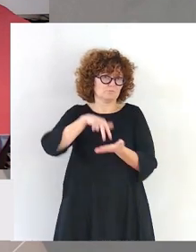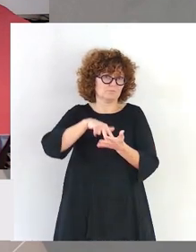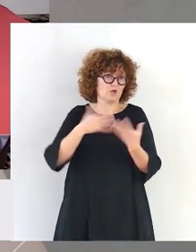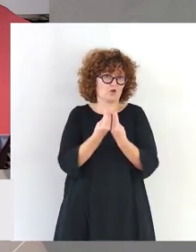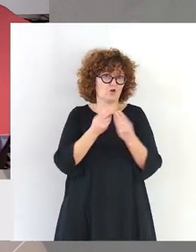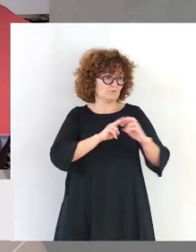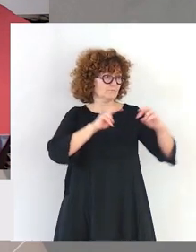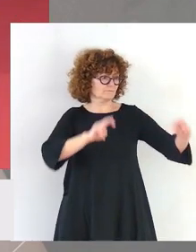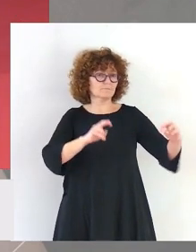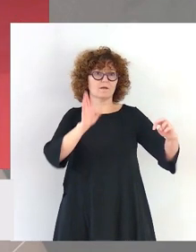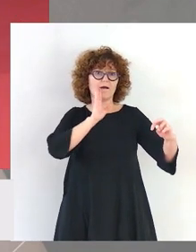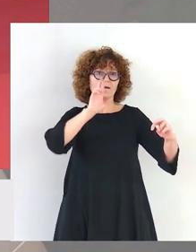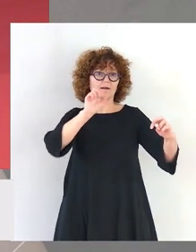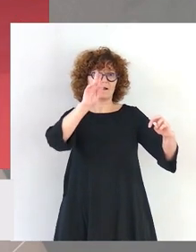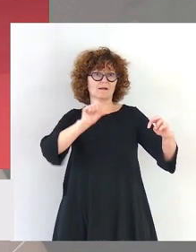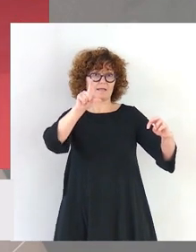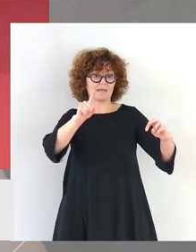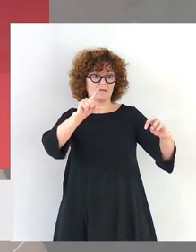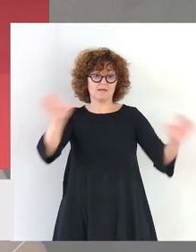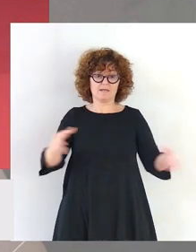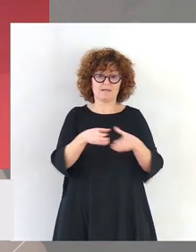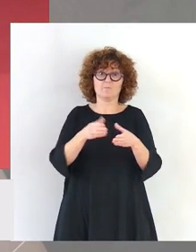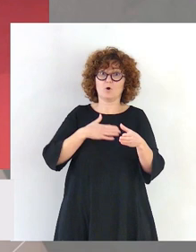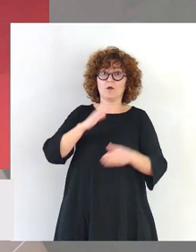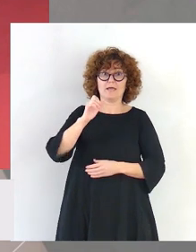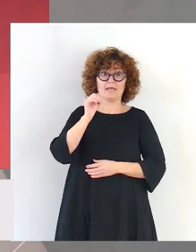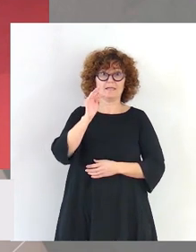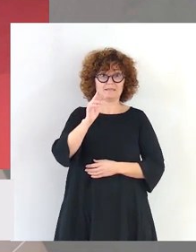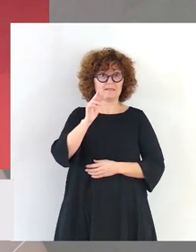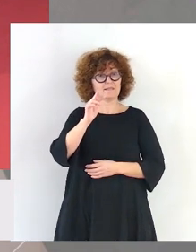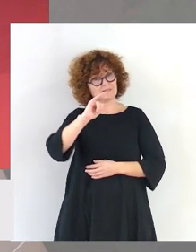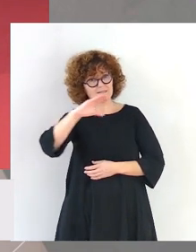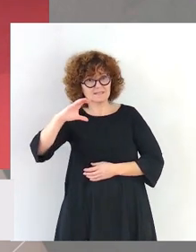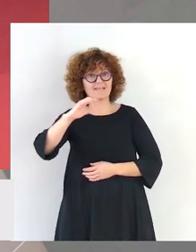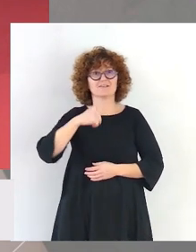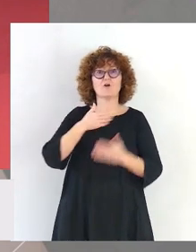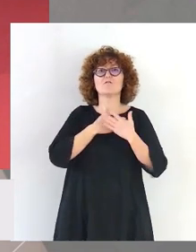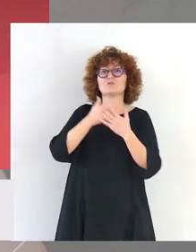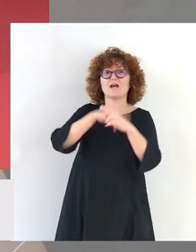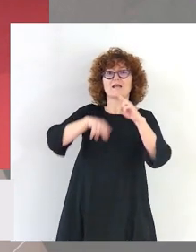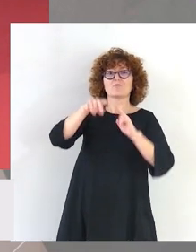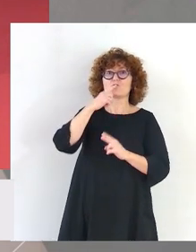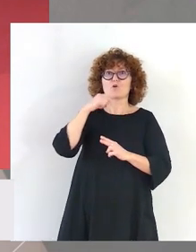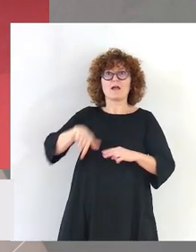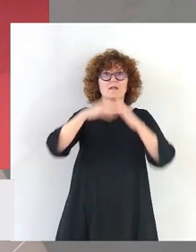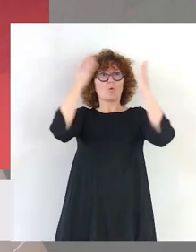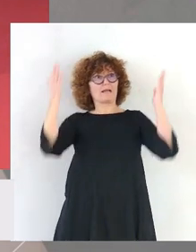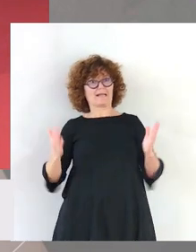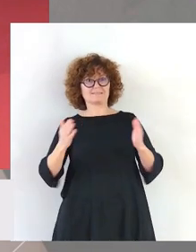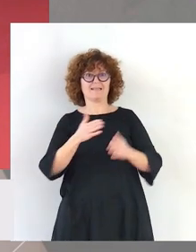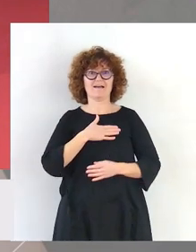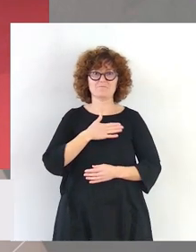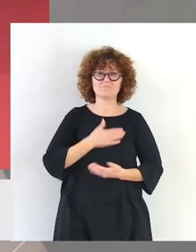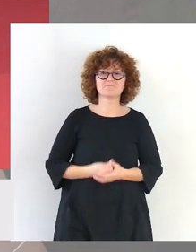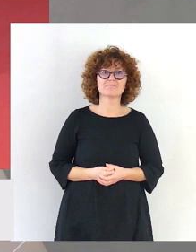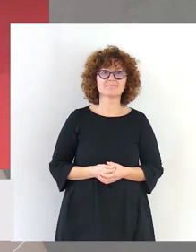como ya ha dicho Raquel Bueno desde el equipo deci y también soy voluntaria de Cruz Roja Así que vamos me siento aquí como como en casa bueno el título